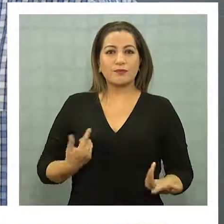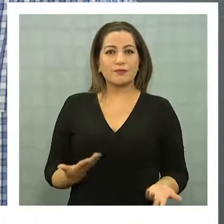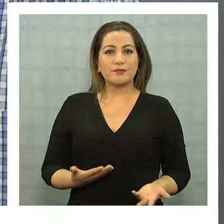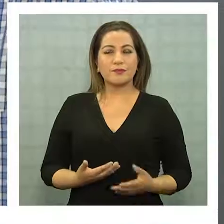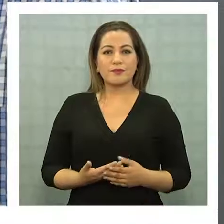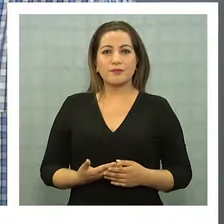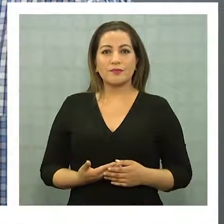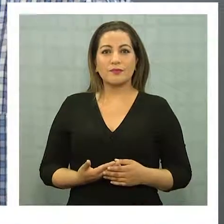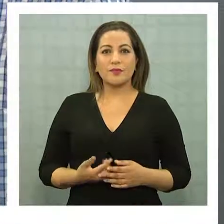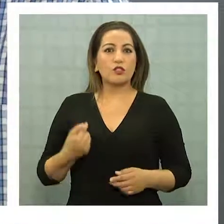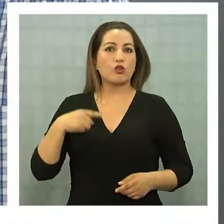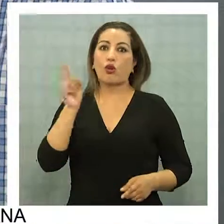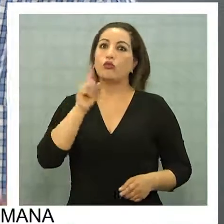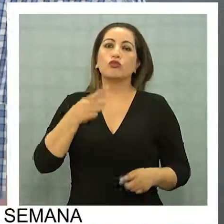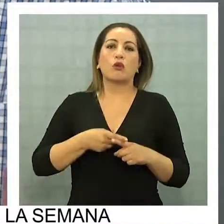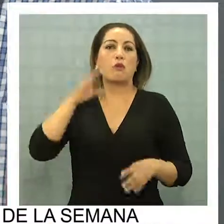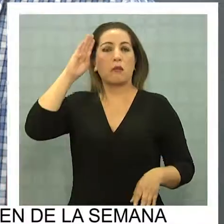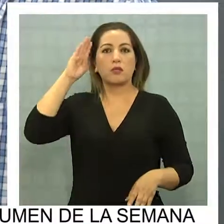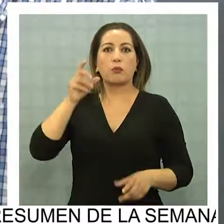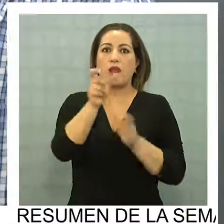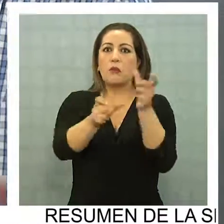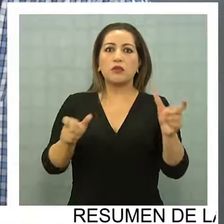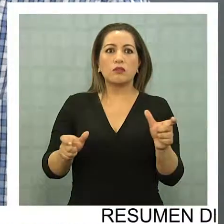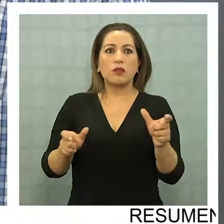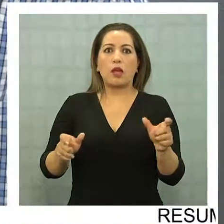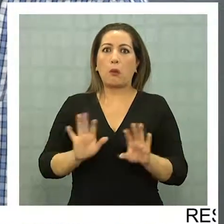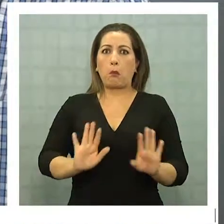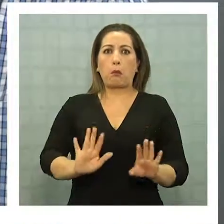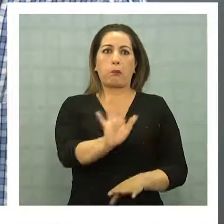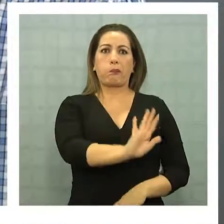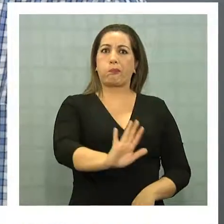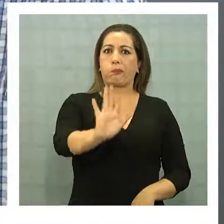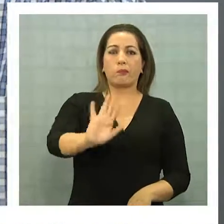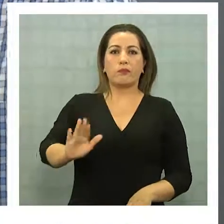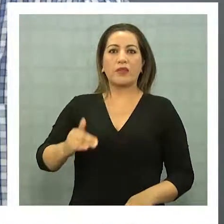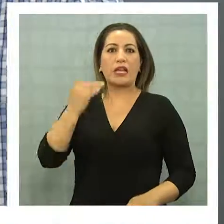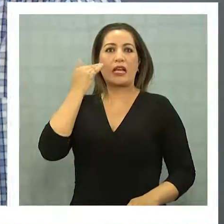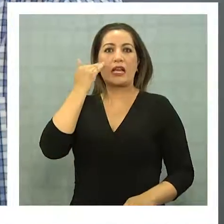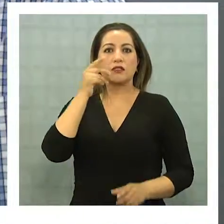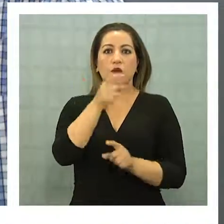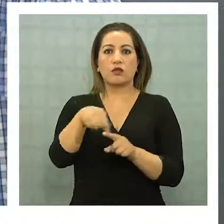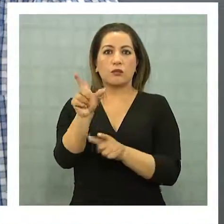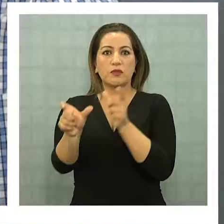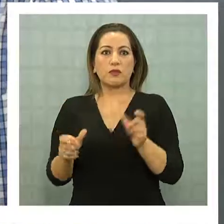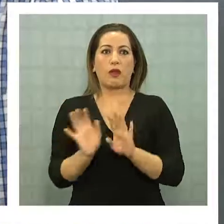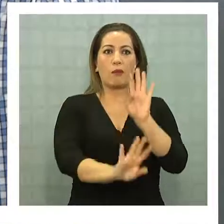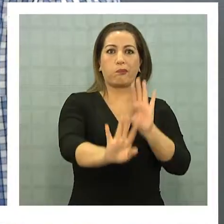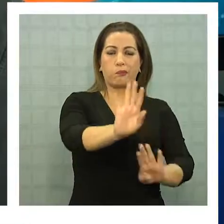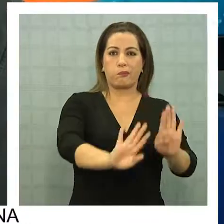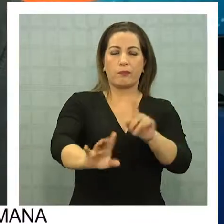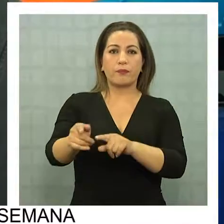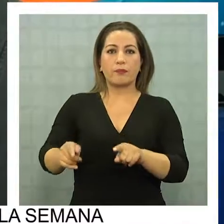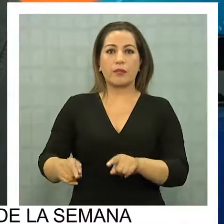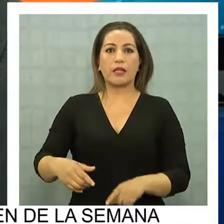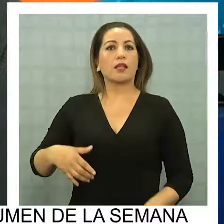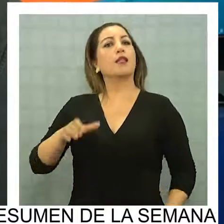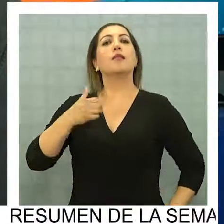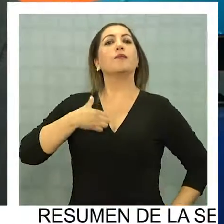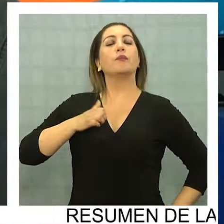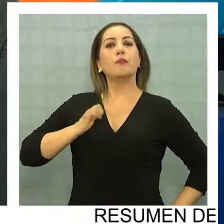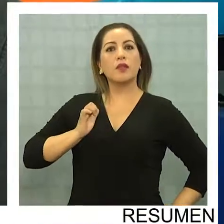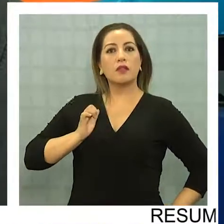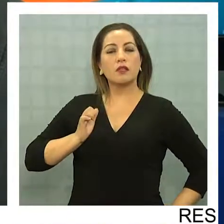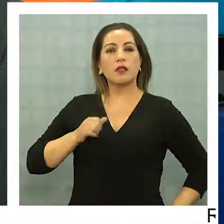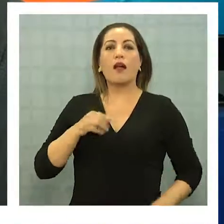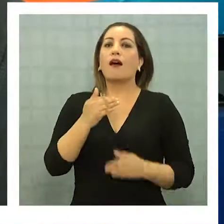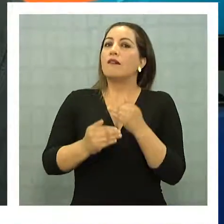impresión también, ¿cierto? No soy un experto, como intocados, digamos, están ahí y casi protegidos, digamos. Bueno, en el caso de la Policía de Investigación,